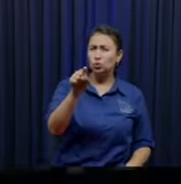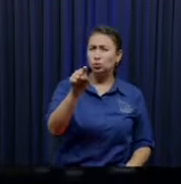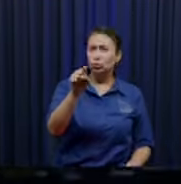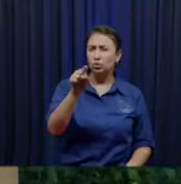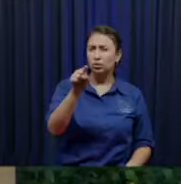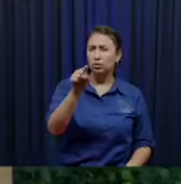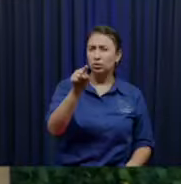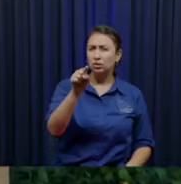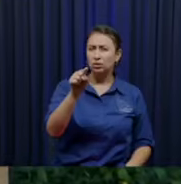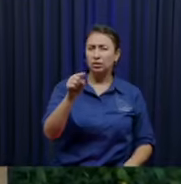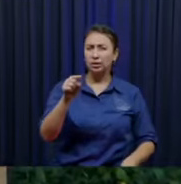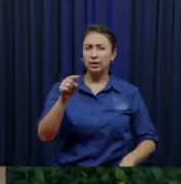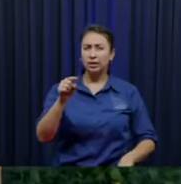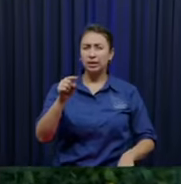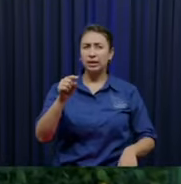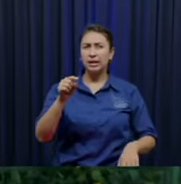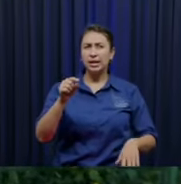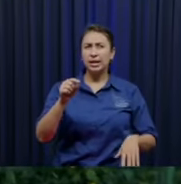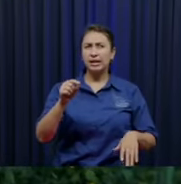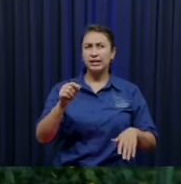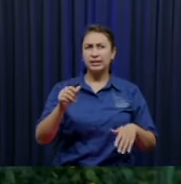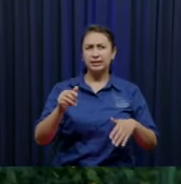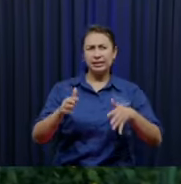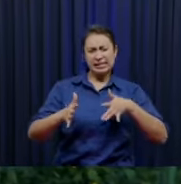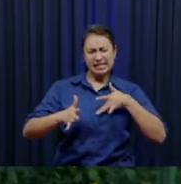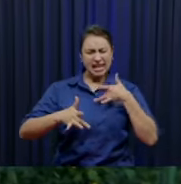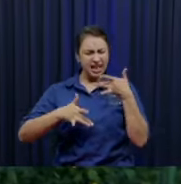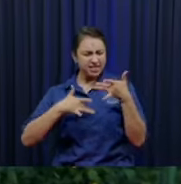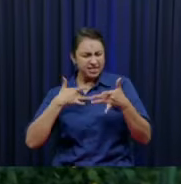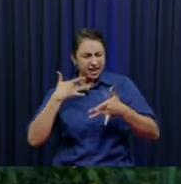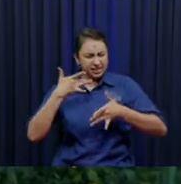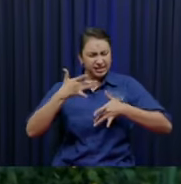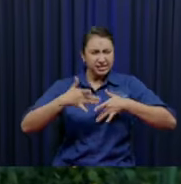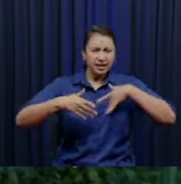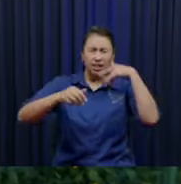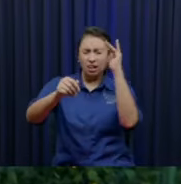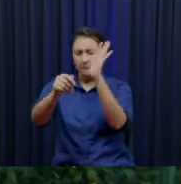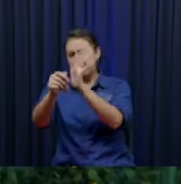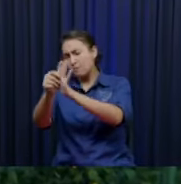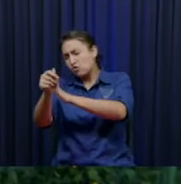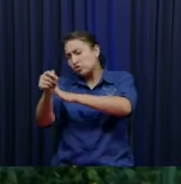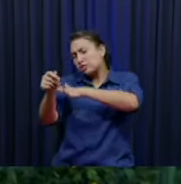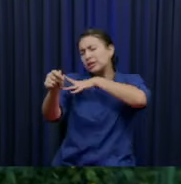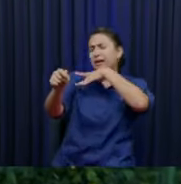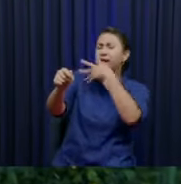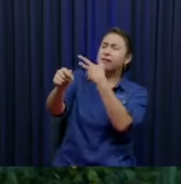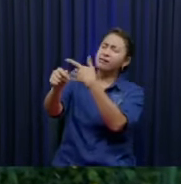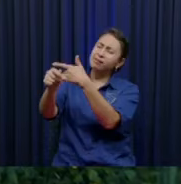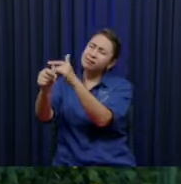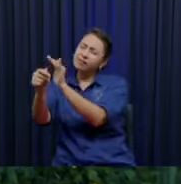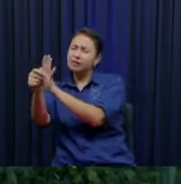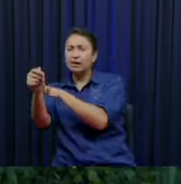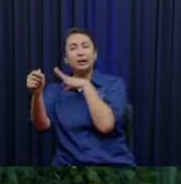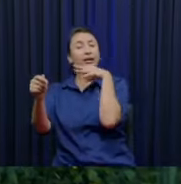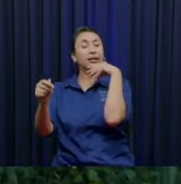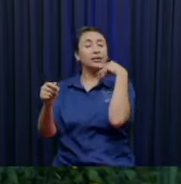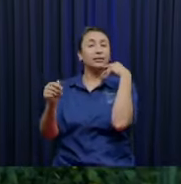porque yo entiendo que hay música de cantautores y de autores que son